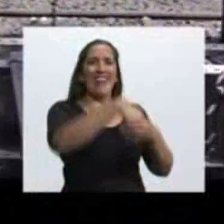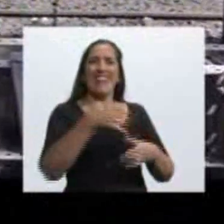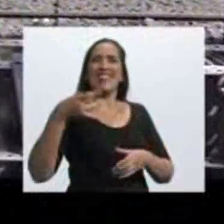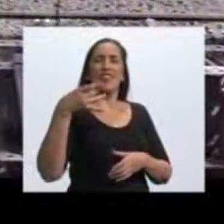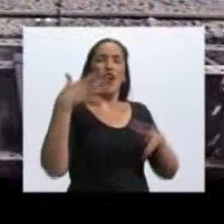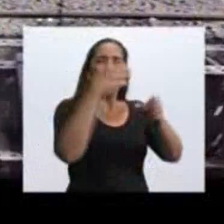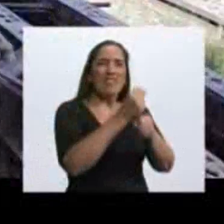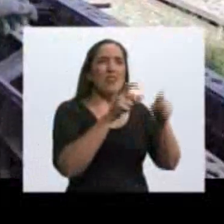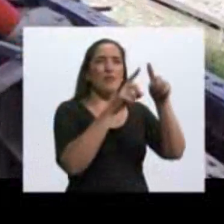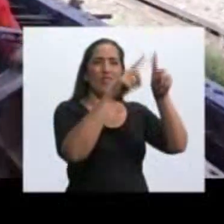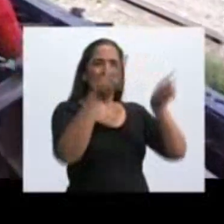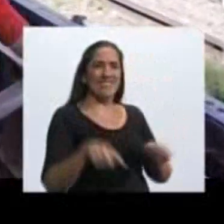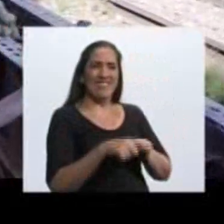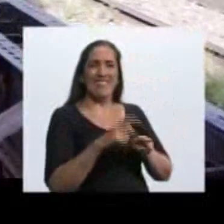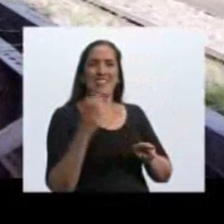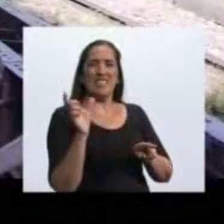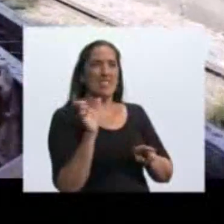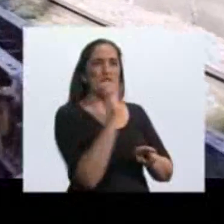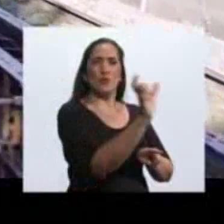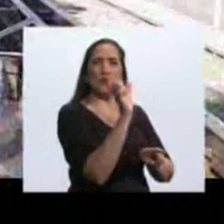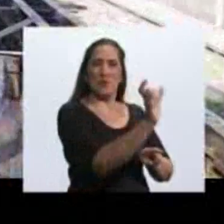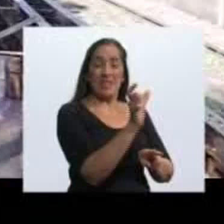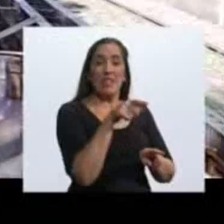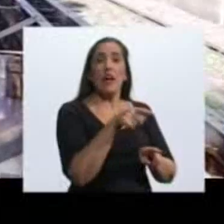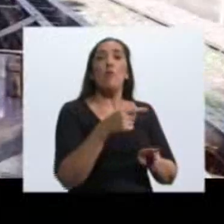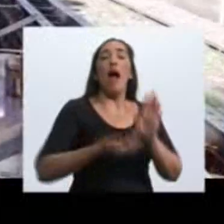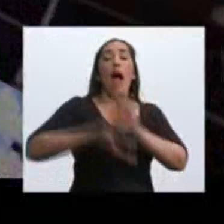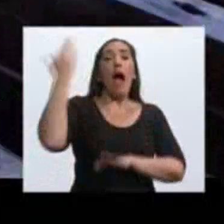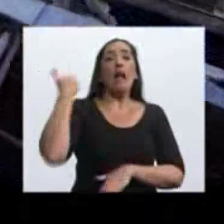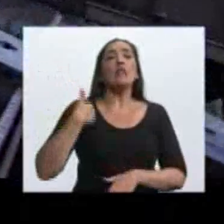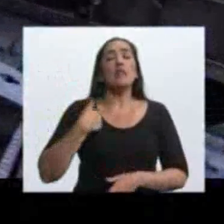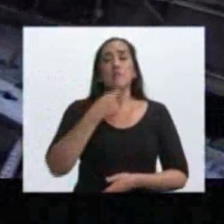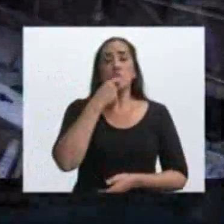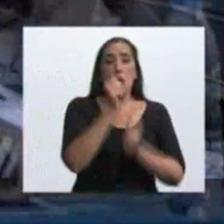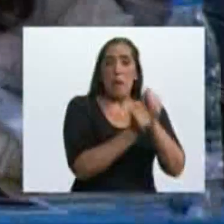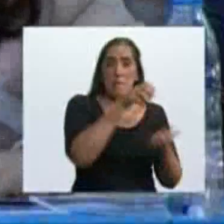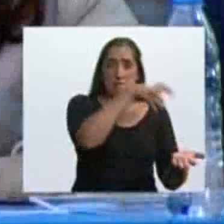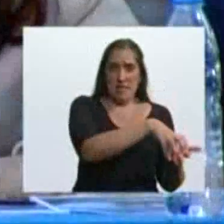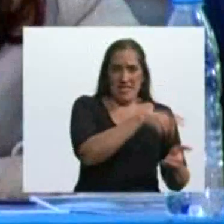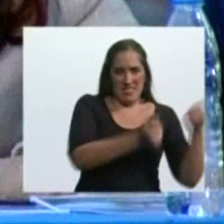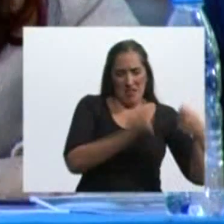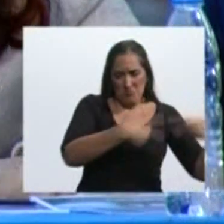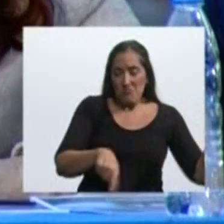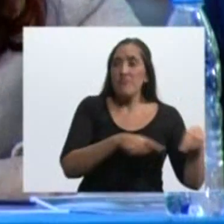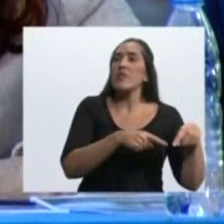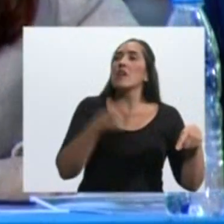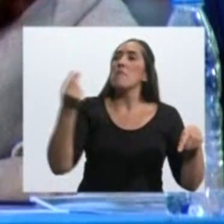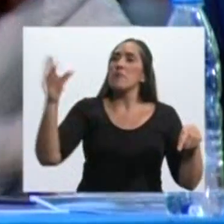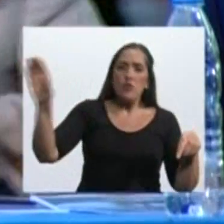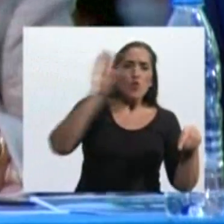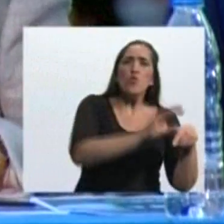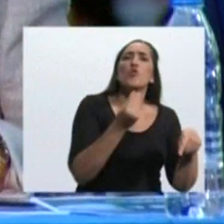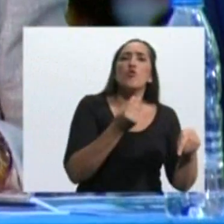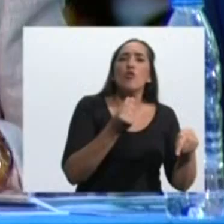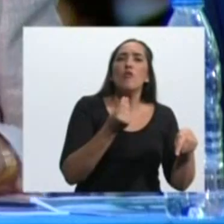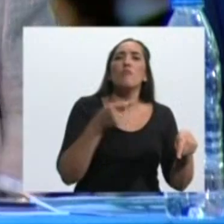antes los subsidios se recibían por declaración jurada. A partir de toda esta instrumentación, el control se lleva